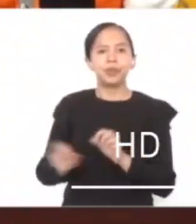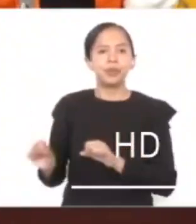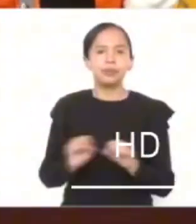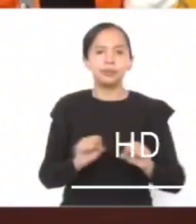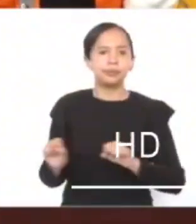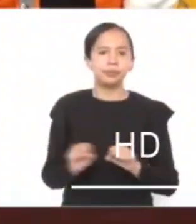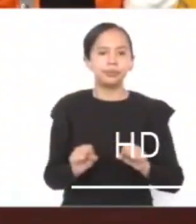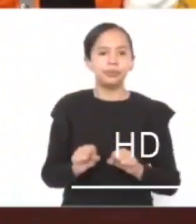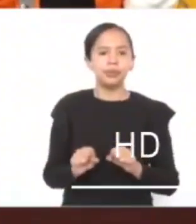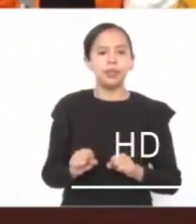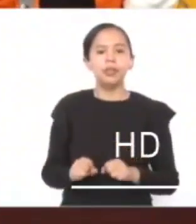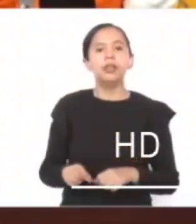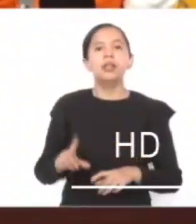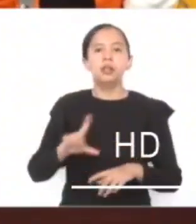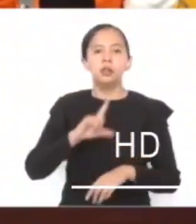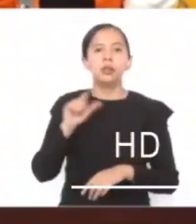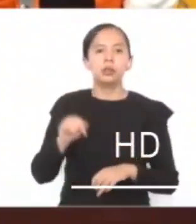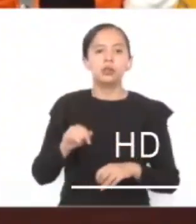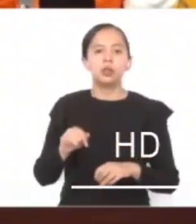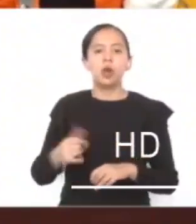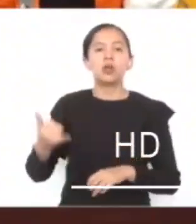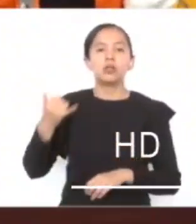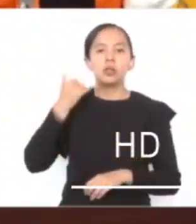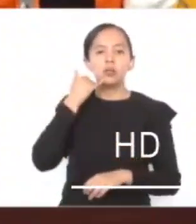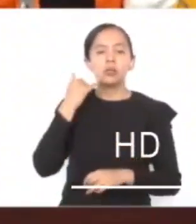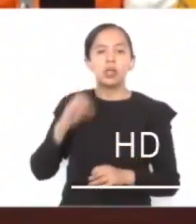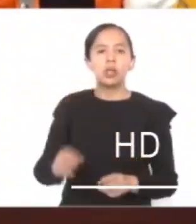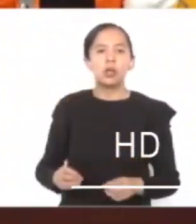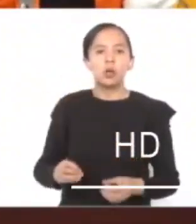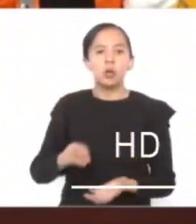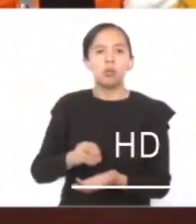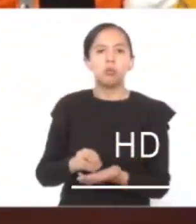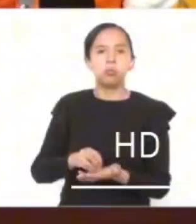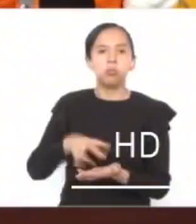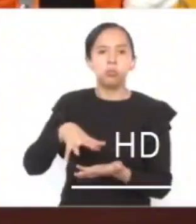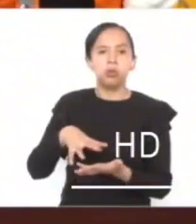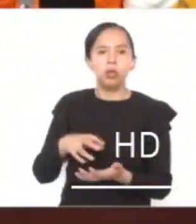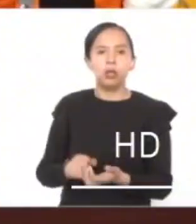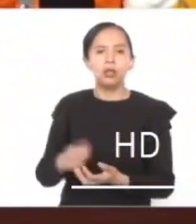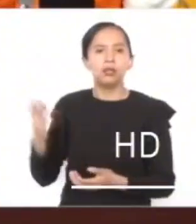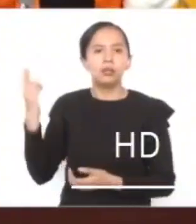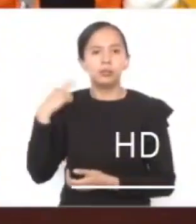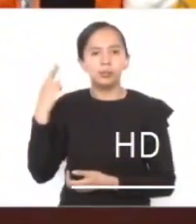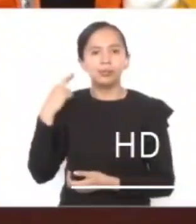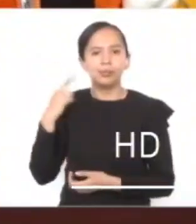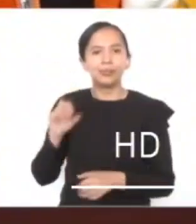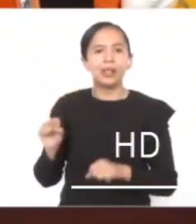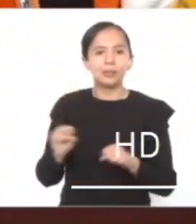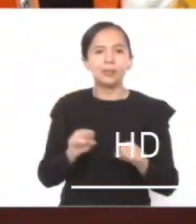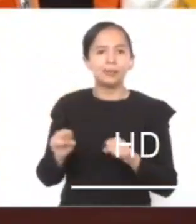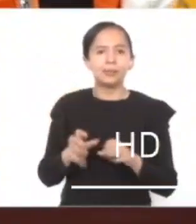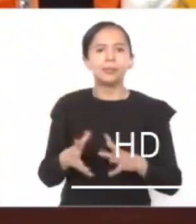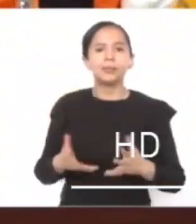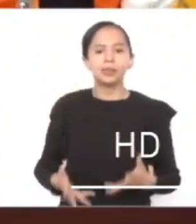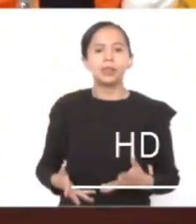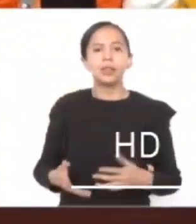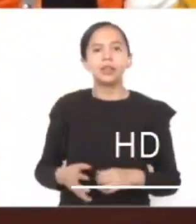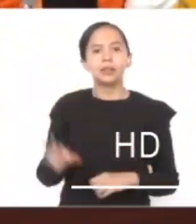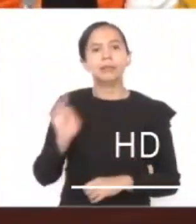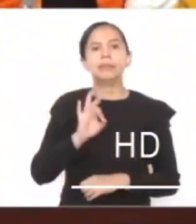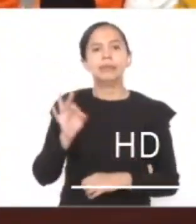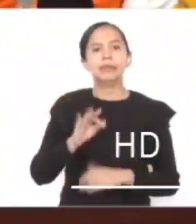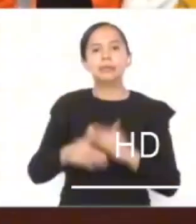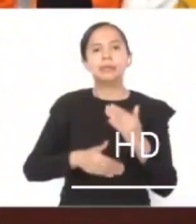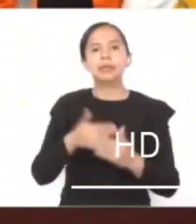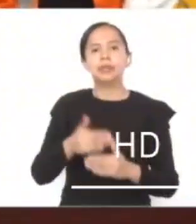sísmico y que se distribuyan en los dispositivos que están dentro del Valle de México en caso de que haya